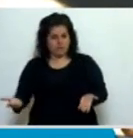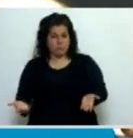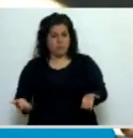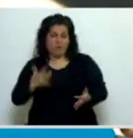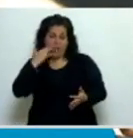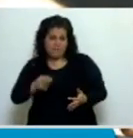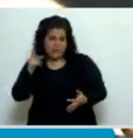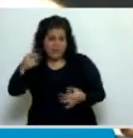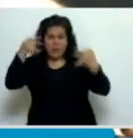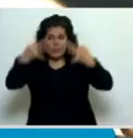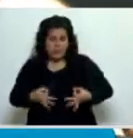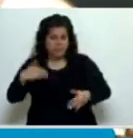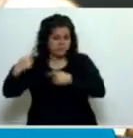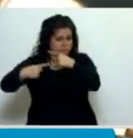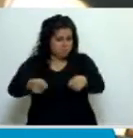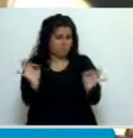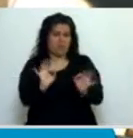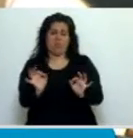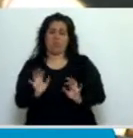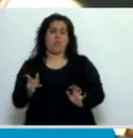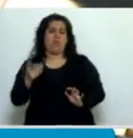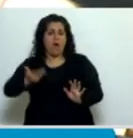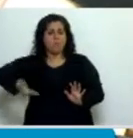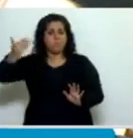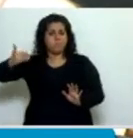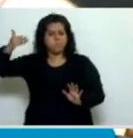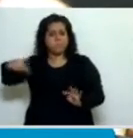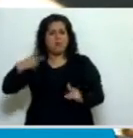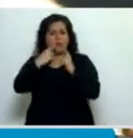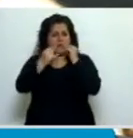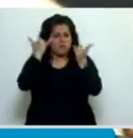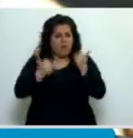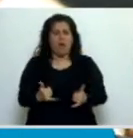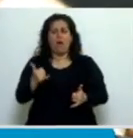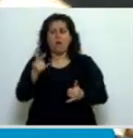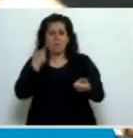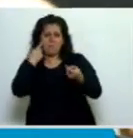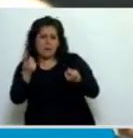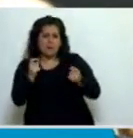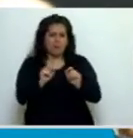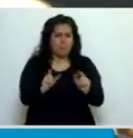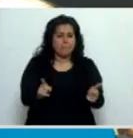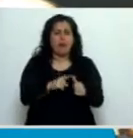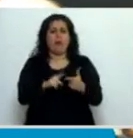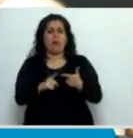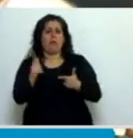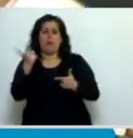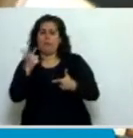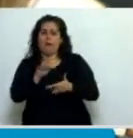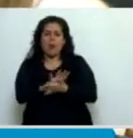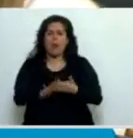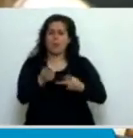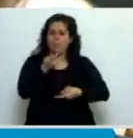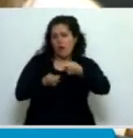hecho de manera bien. Ya se hizo anteriormente la crítica, ha estado mal manejado, ha estado manejado sin transparencia.